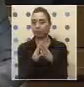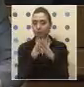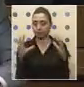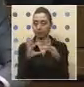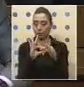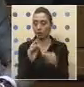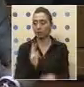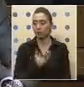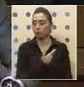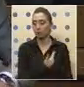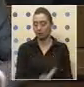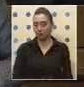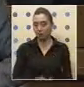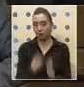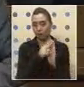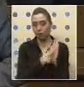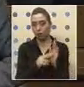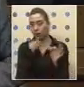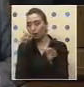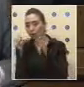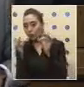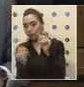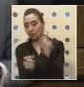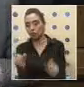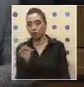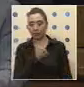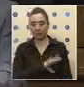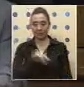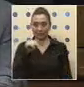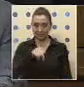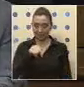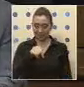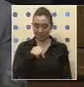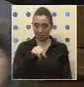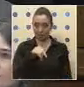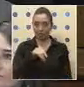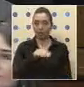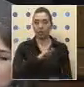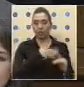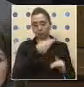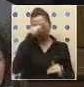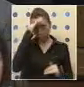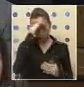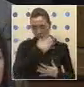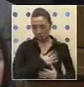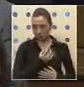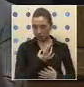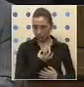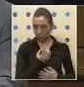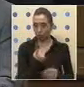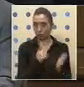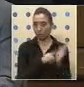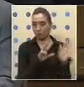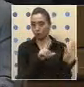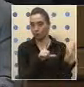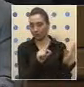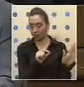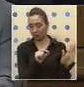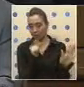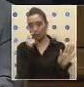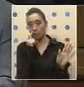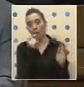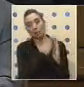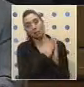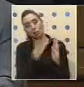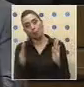expresiones que señalan lo siguiente. En Chile, después de las experiencias muy dolorosas de la década del 70 y del quiebre de la